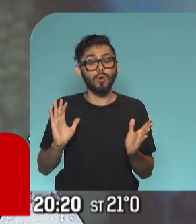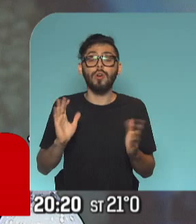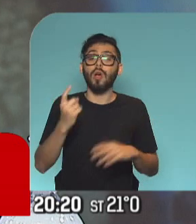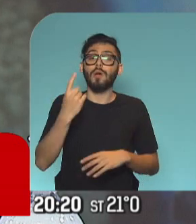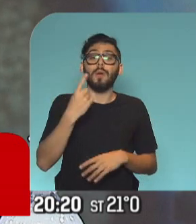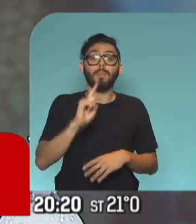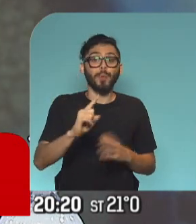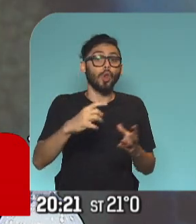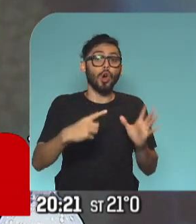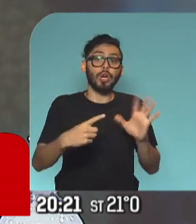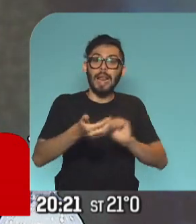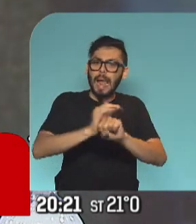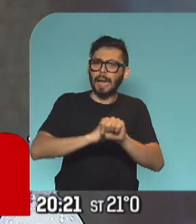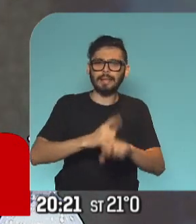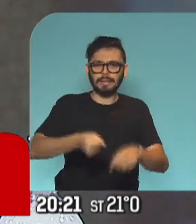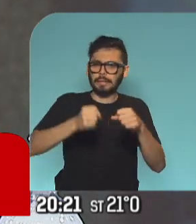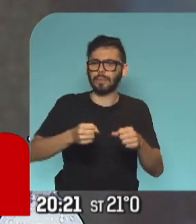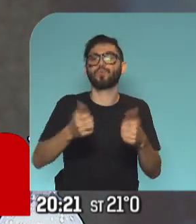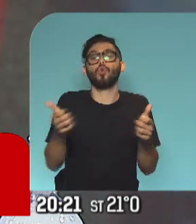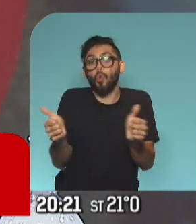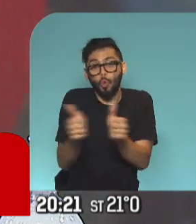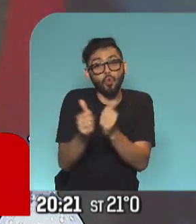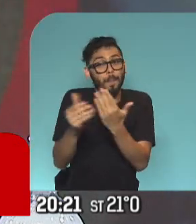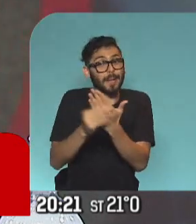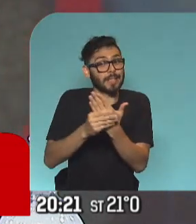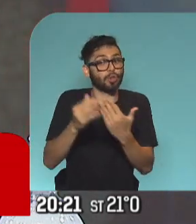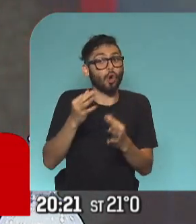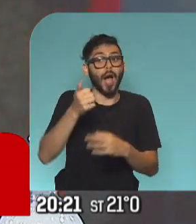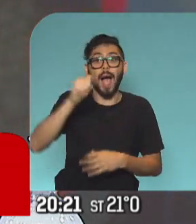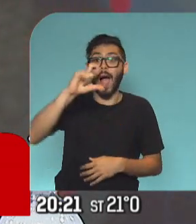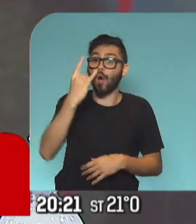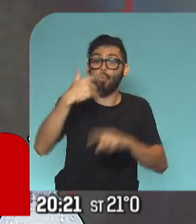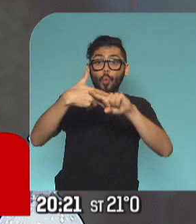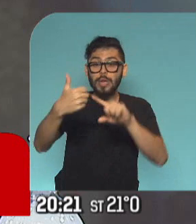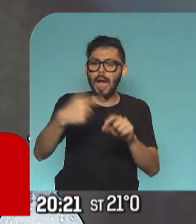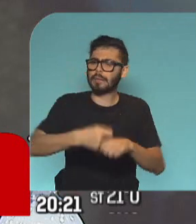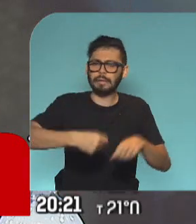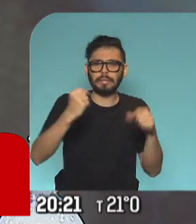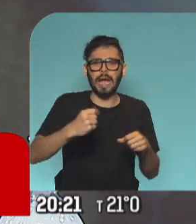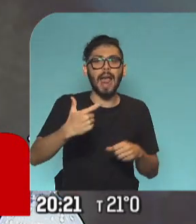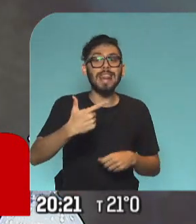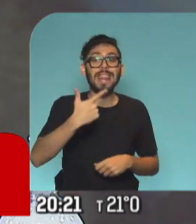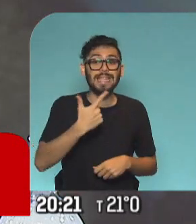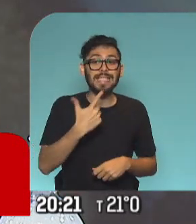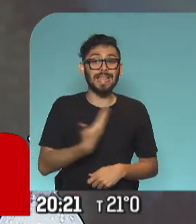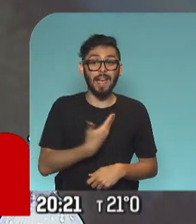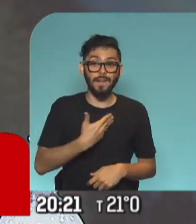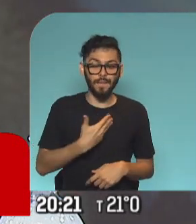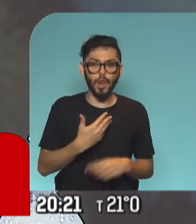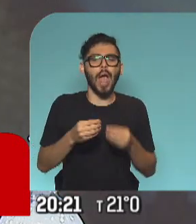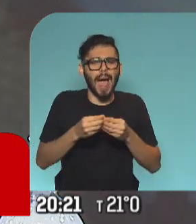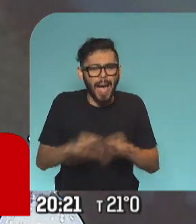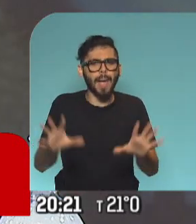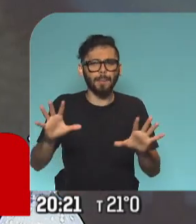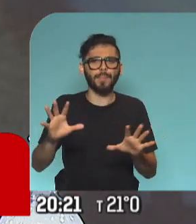una insistencia de Larreta, allí junto con su ministra Soledad Acuña, para el 17 de febrero empezar el ciclo